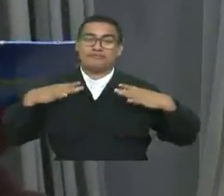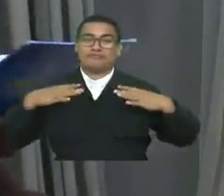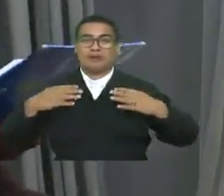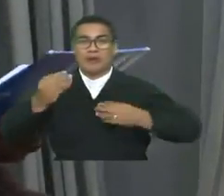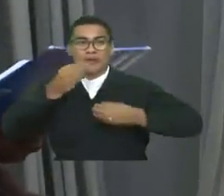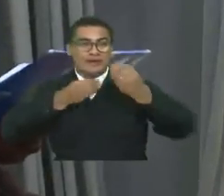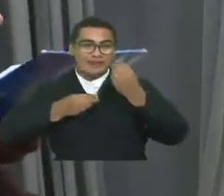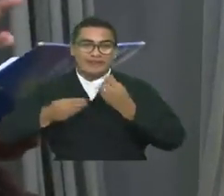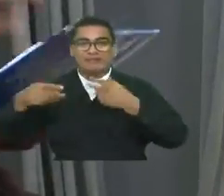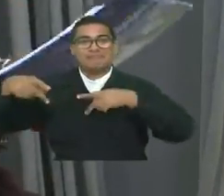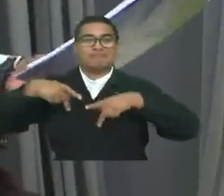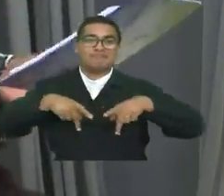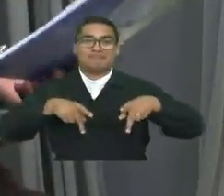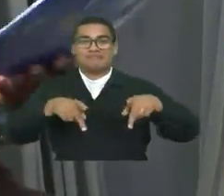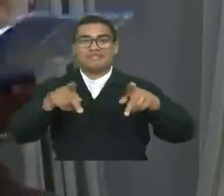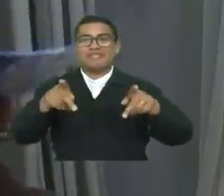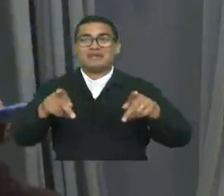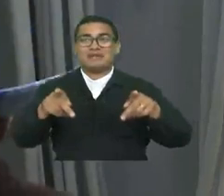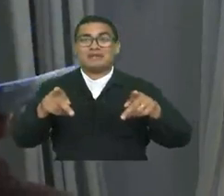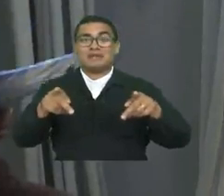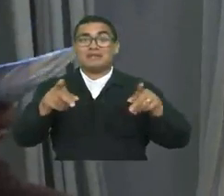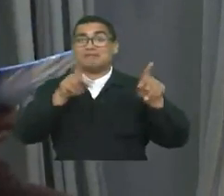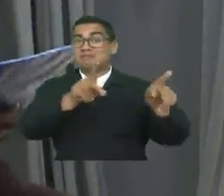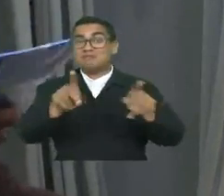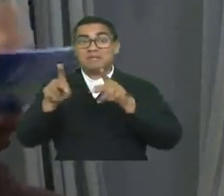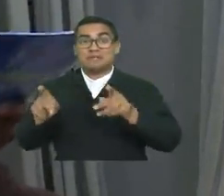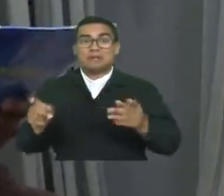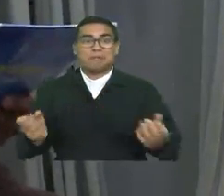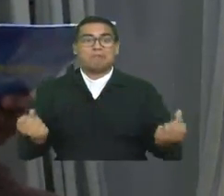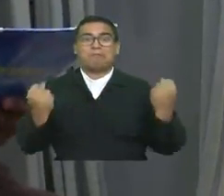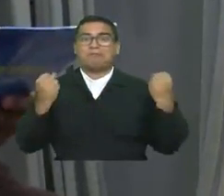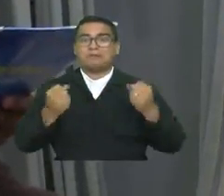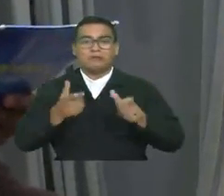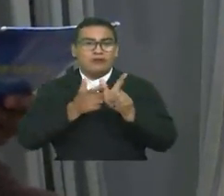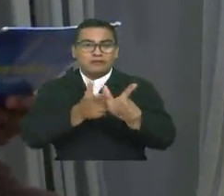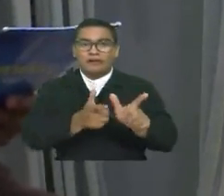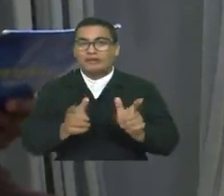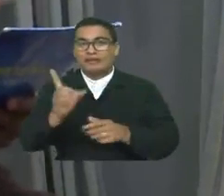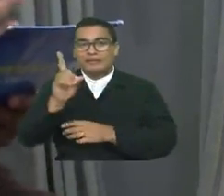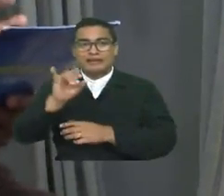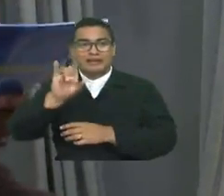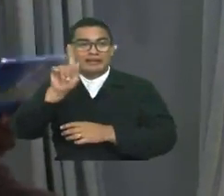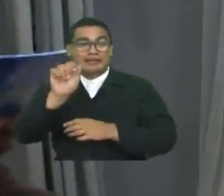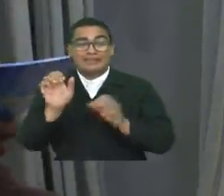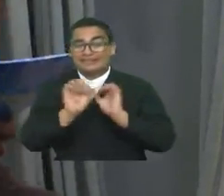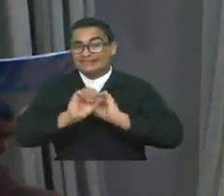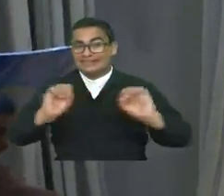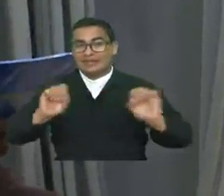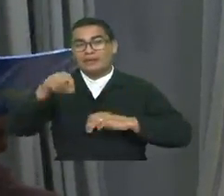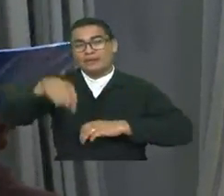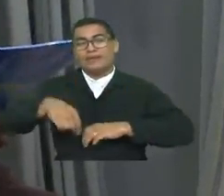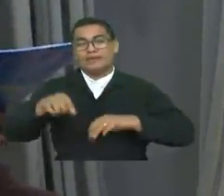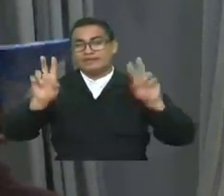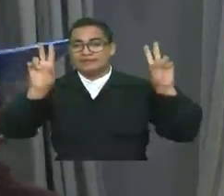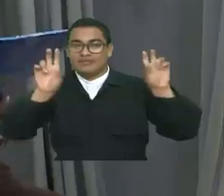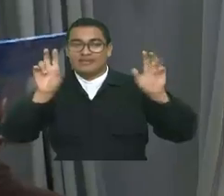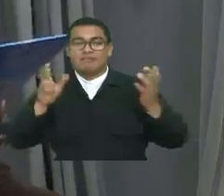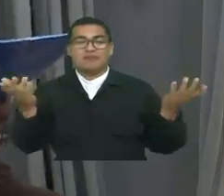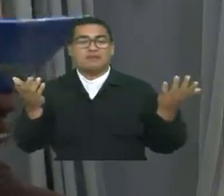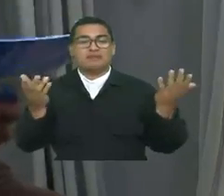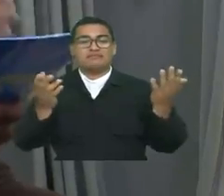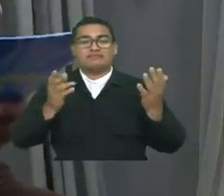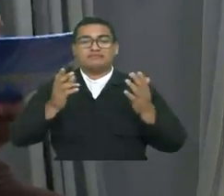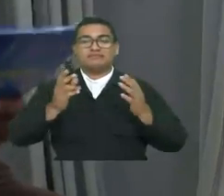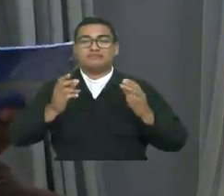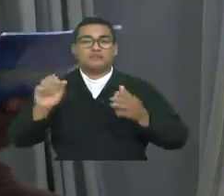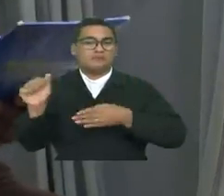mucha ida, y lo que menos hicimos pues fue hacer ejercicio. Así que hoy vamos a hablar del ejercicio y la alimentación balanceada.